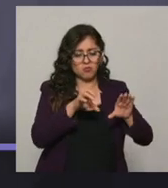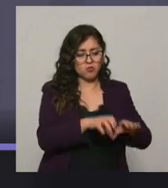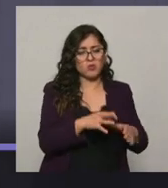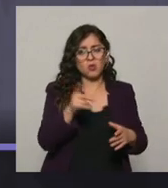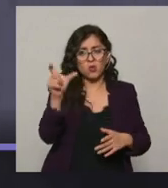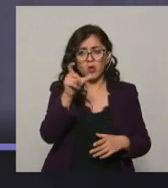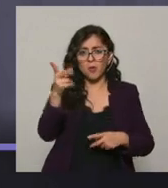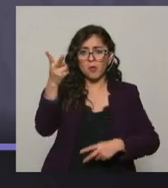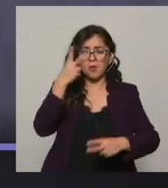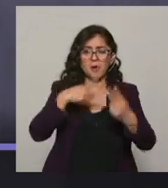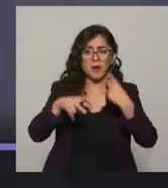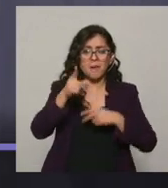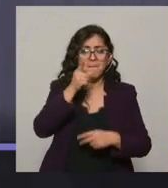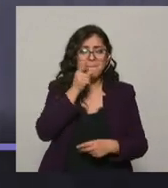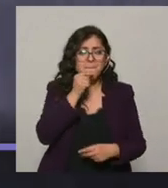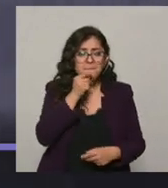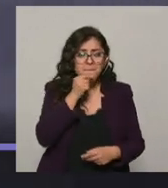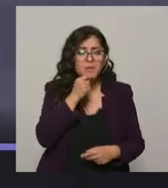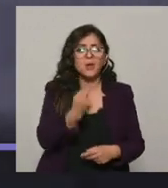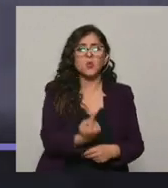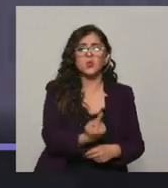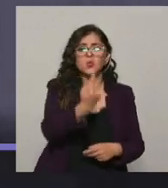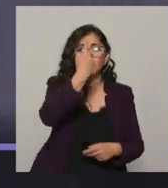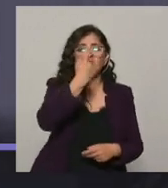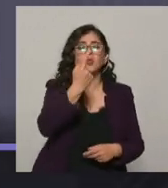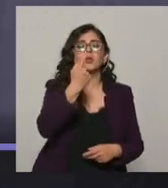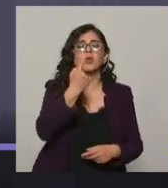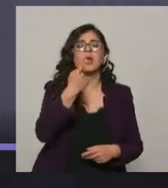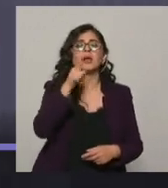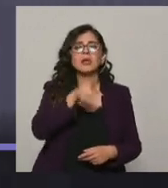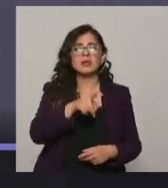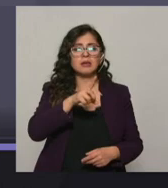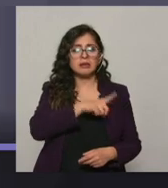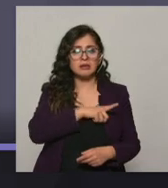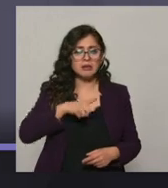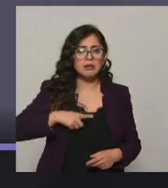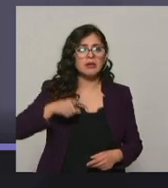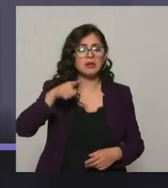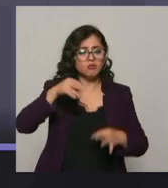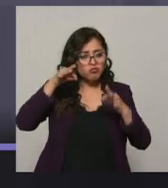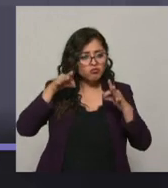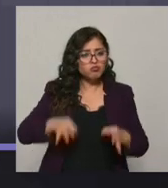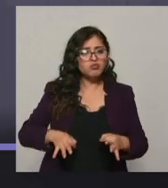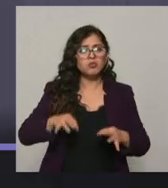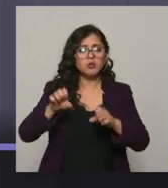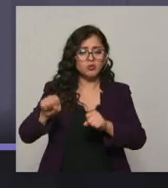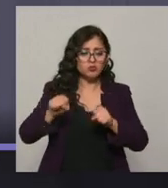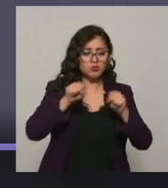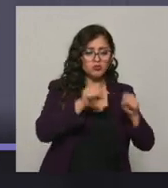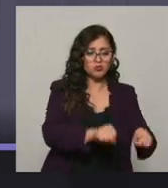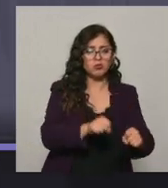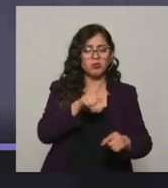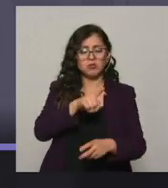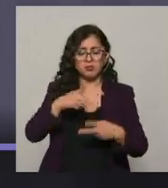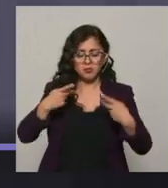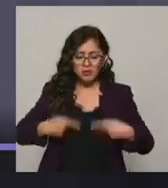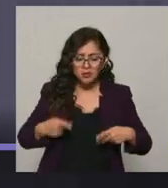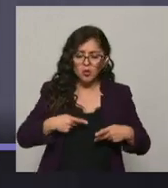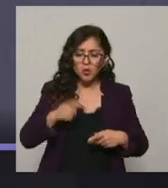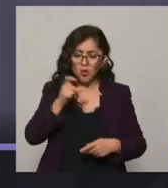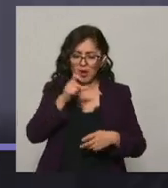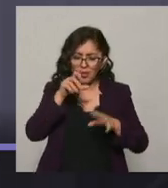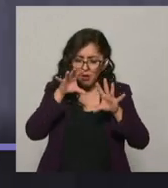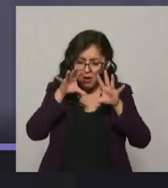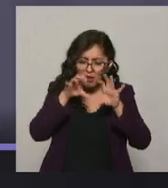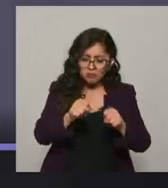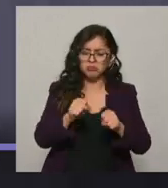tanto llega la autoridad, que es la única que tiene la facultad de detener a las personas en flagrancia